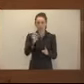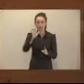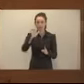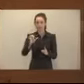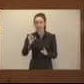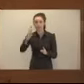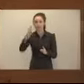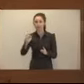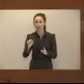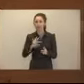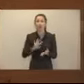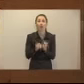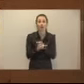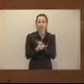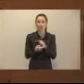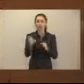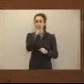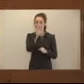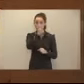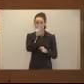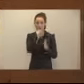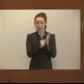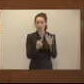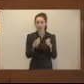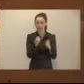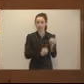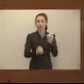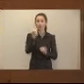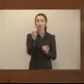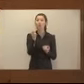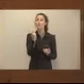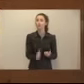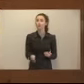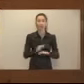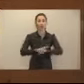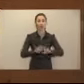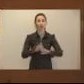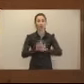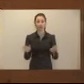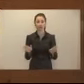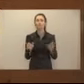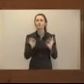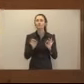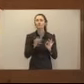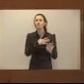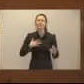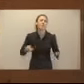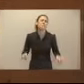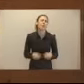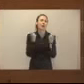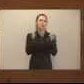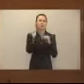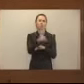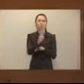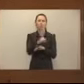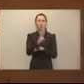contra criterios científicos, económicos e profesionais, decidido desarticular a atención comunitaria en